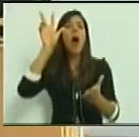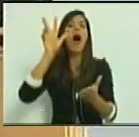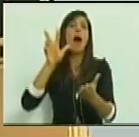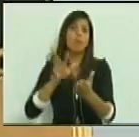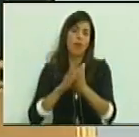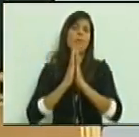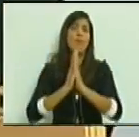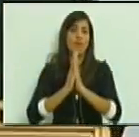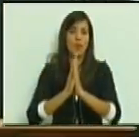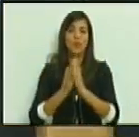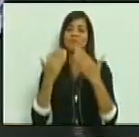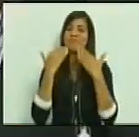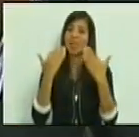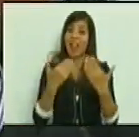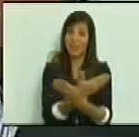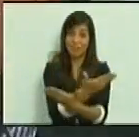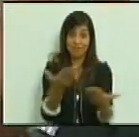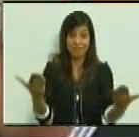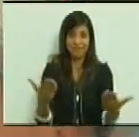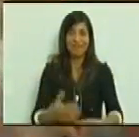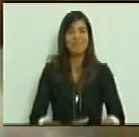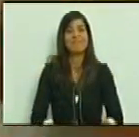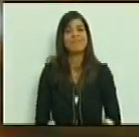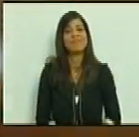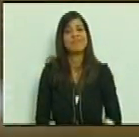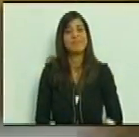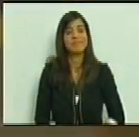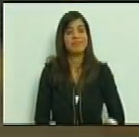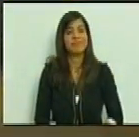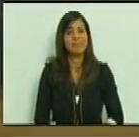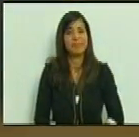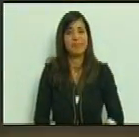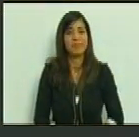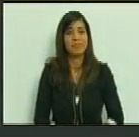hacer. Muchísimas gracias. Gracias, compañera presidenta.